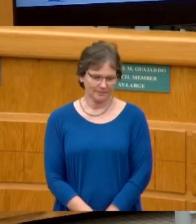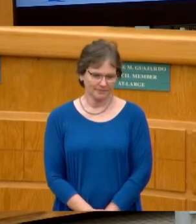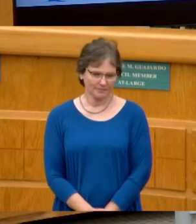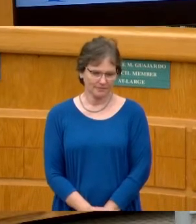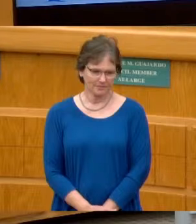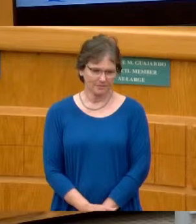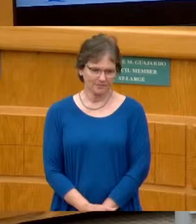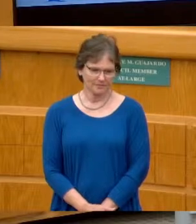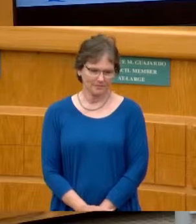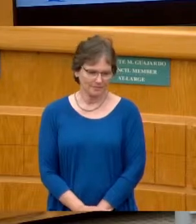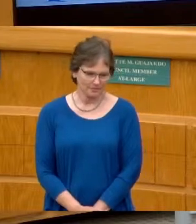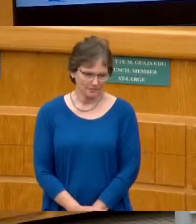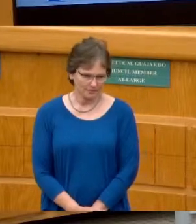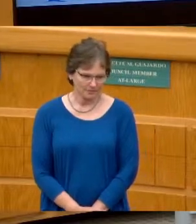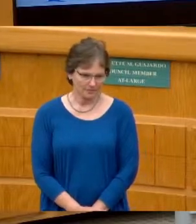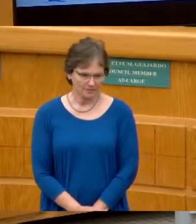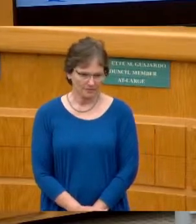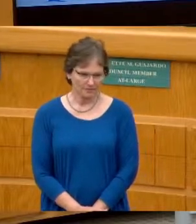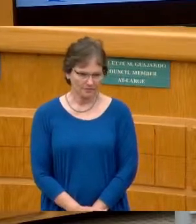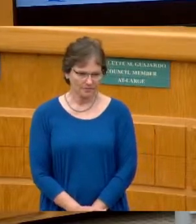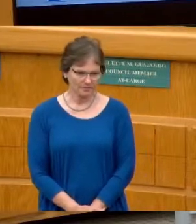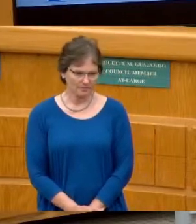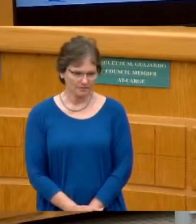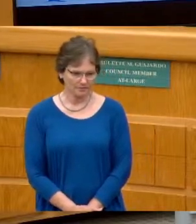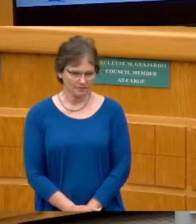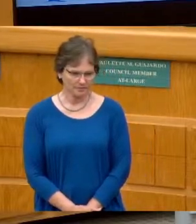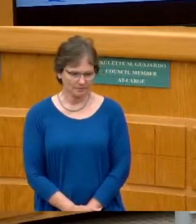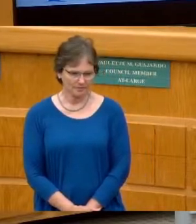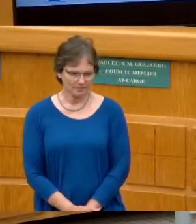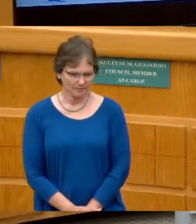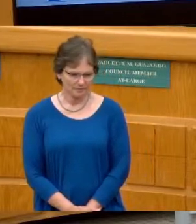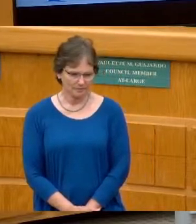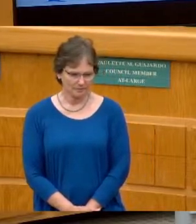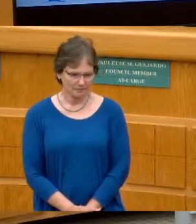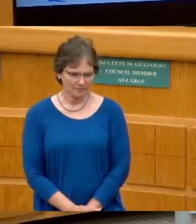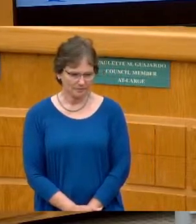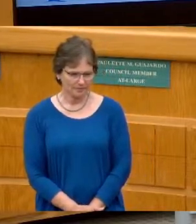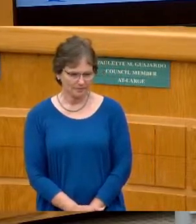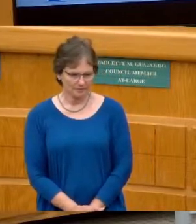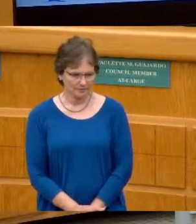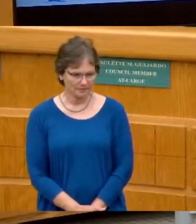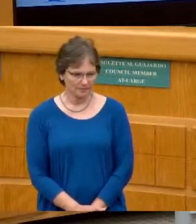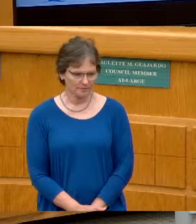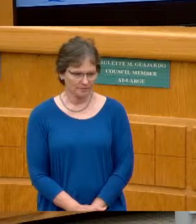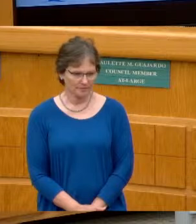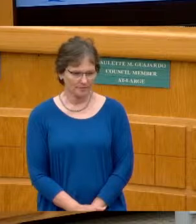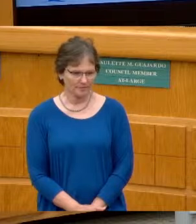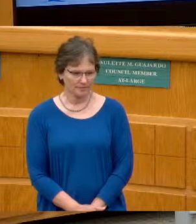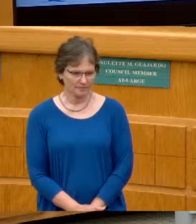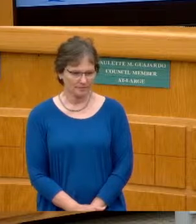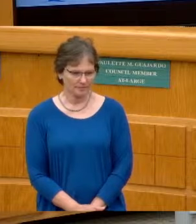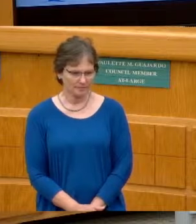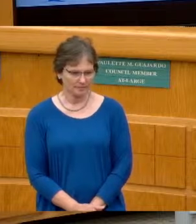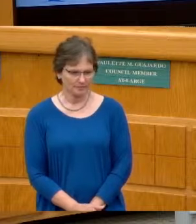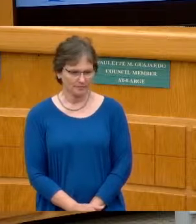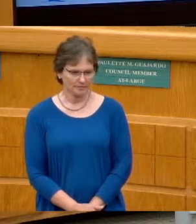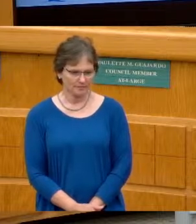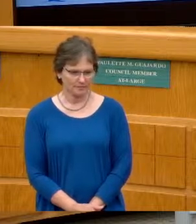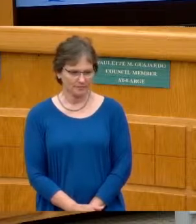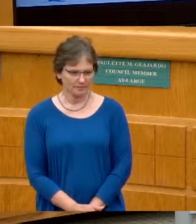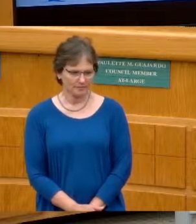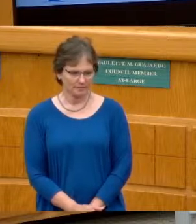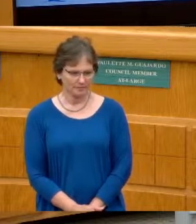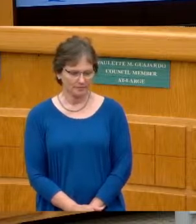lo que le recordamos que continúe practicando el distanciamiento social y todas las otras intervenciones. Si está enfermo,